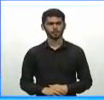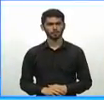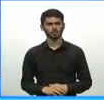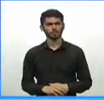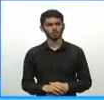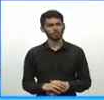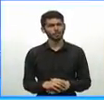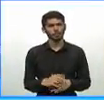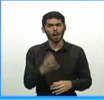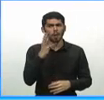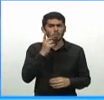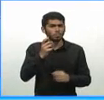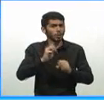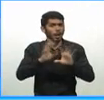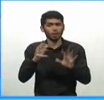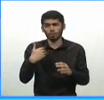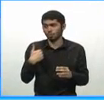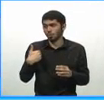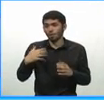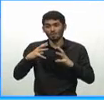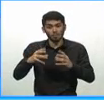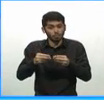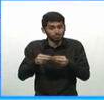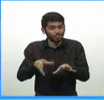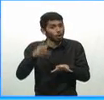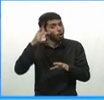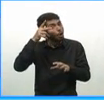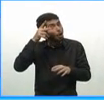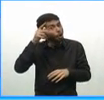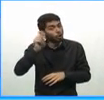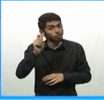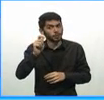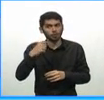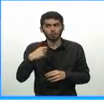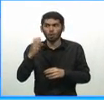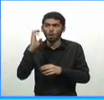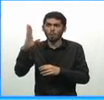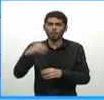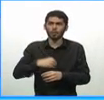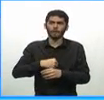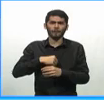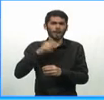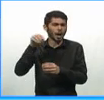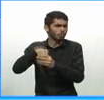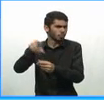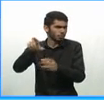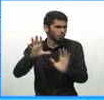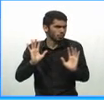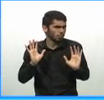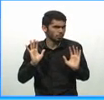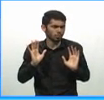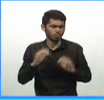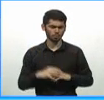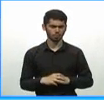una cosa que es muy clara yo largué el fútbol hace 8 meses amo a mi club como todos ustedes el único partido